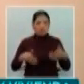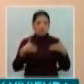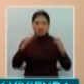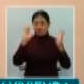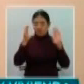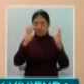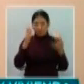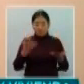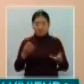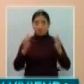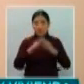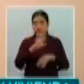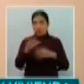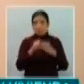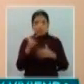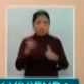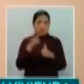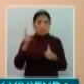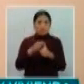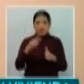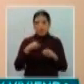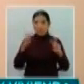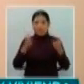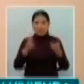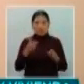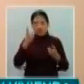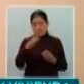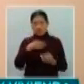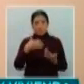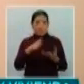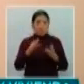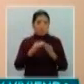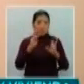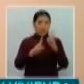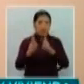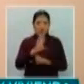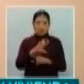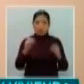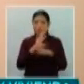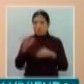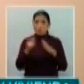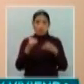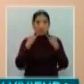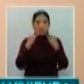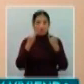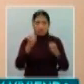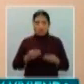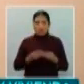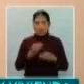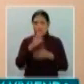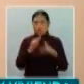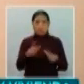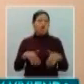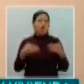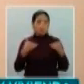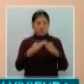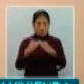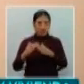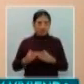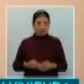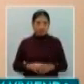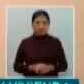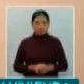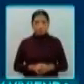entregaremos será la de población y posteriormente entregaremos la información de las viviendas.